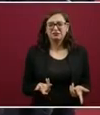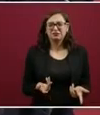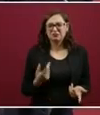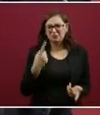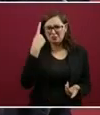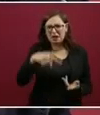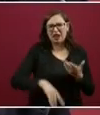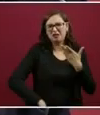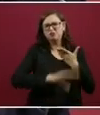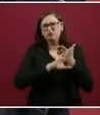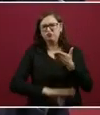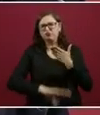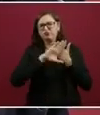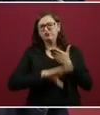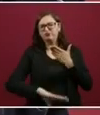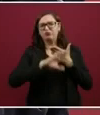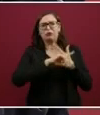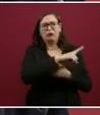afectarnos.